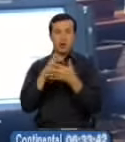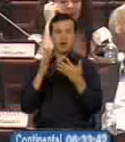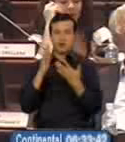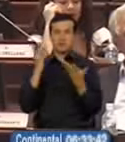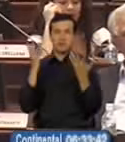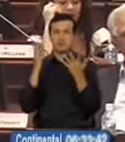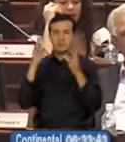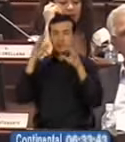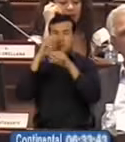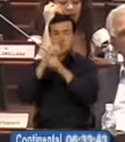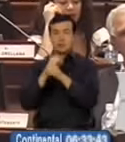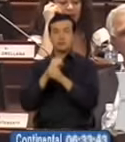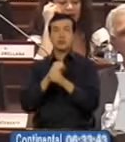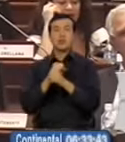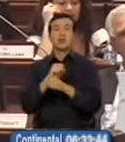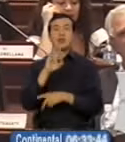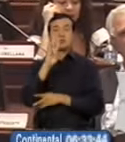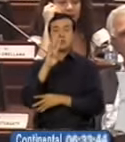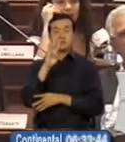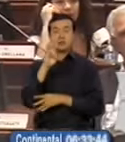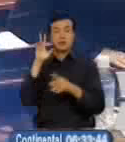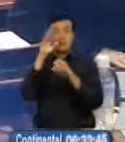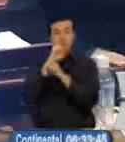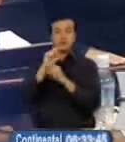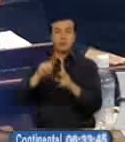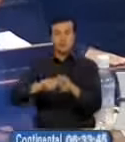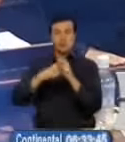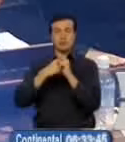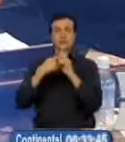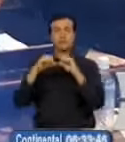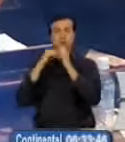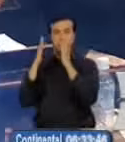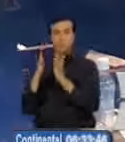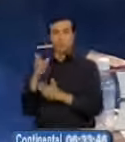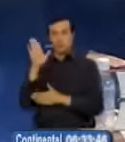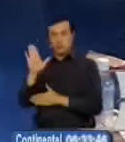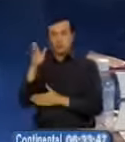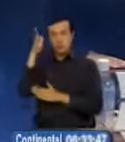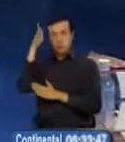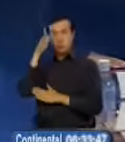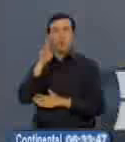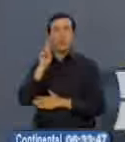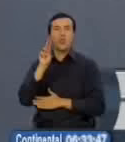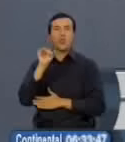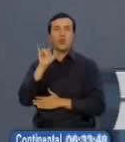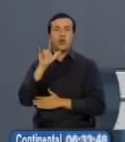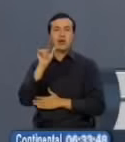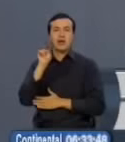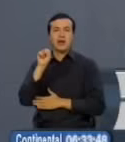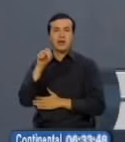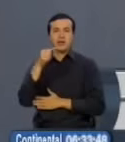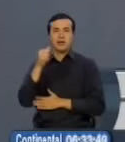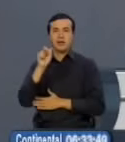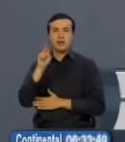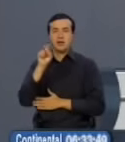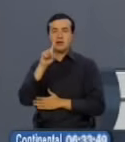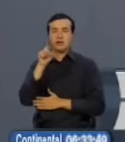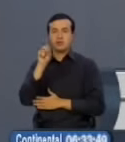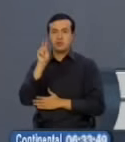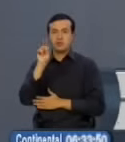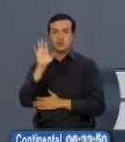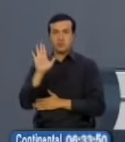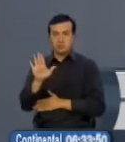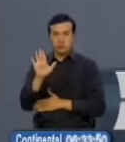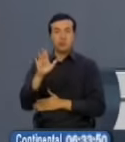miércoles. A las 19 horas empezó la actividad parlamentaria con la intervención del asambleísta ponente William Garzón. Precautelar los derechos